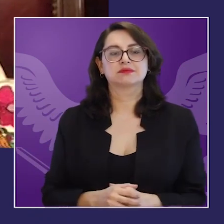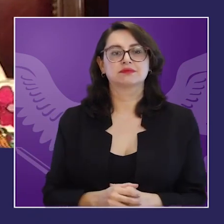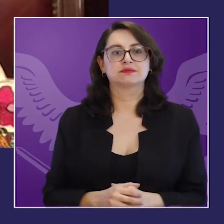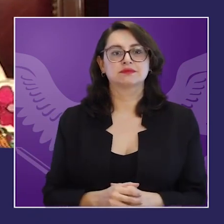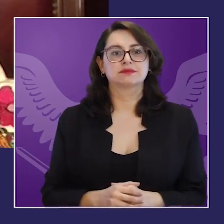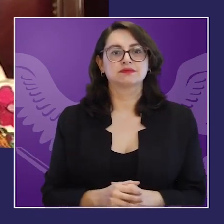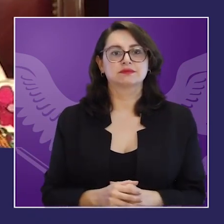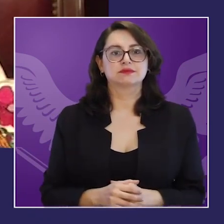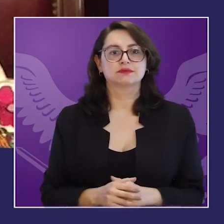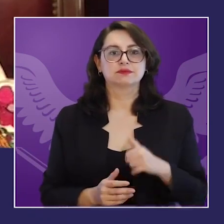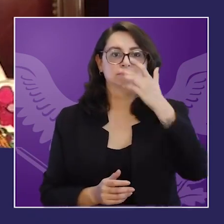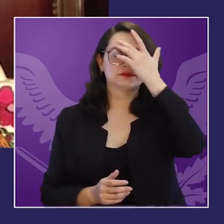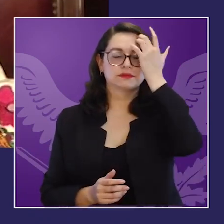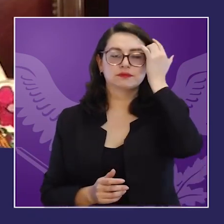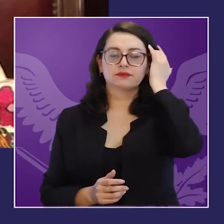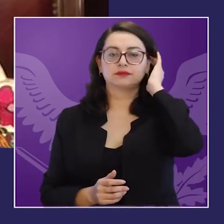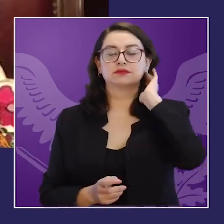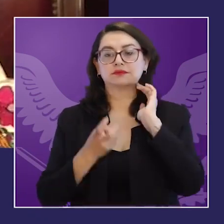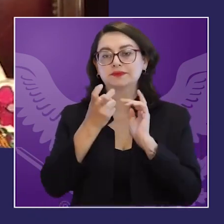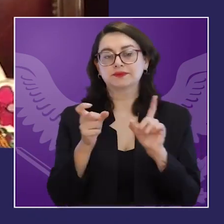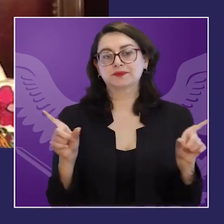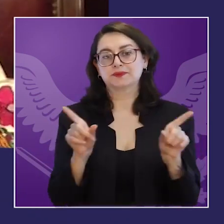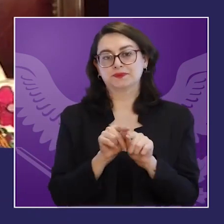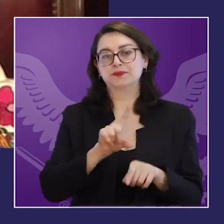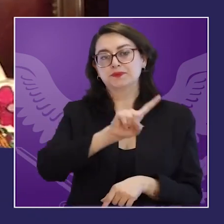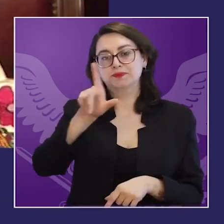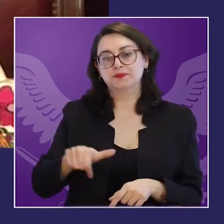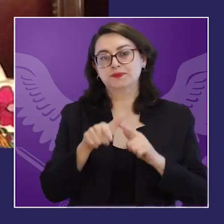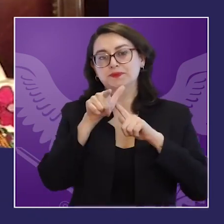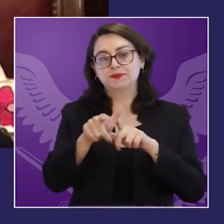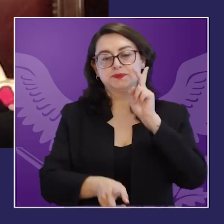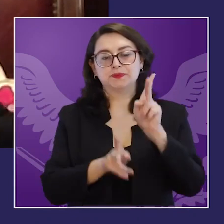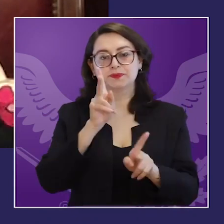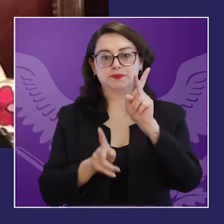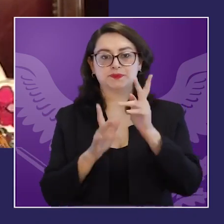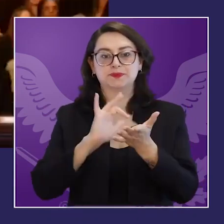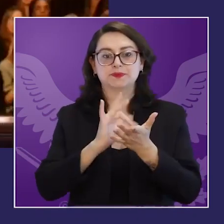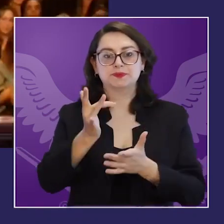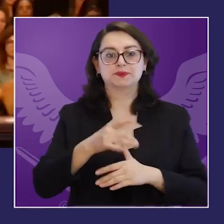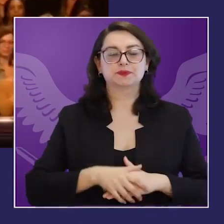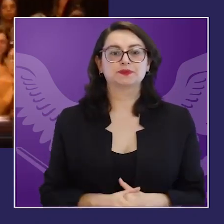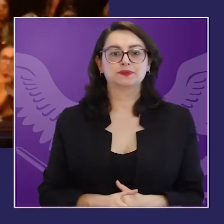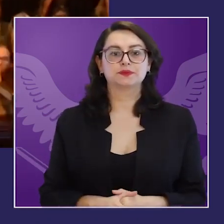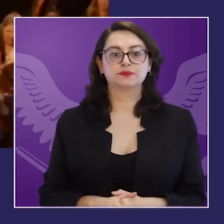Bueno, voy a dejarlo ahí y cualquier cosa después seguimos conversando. Gracias.